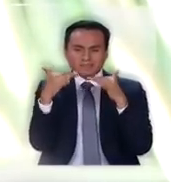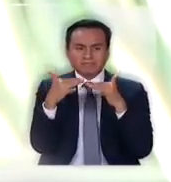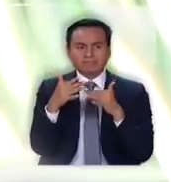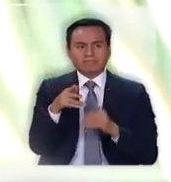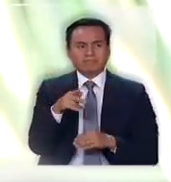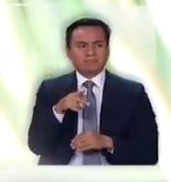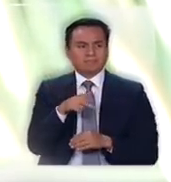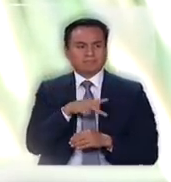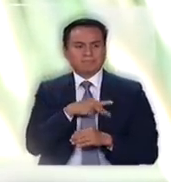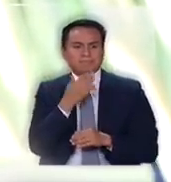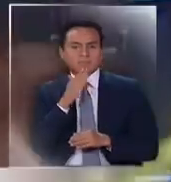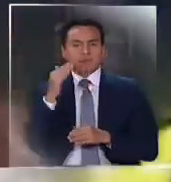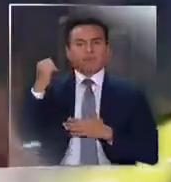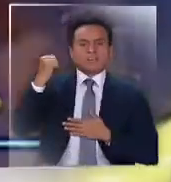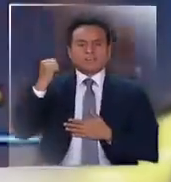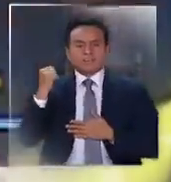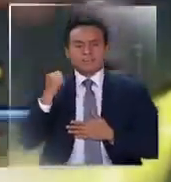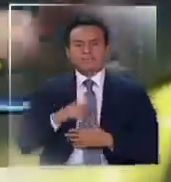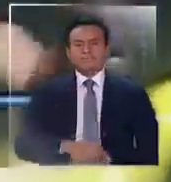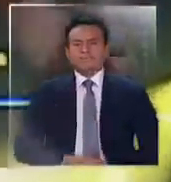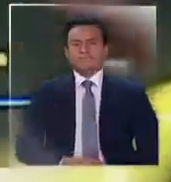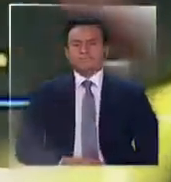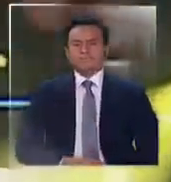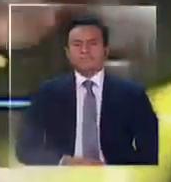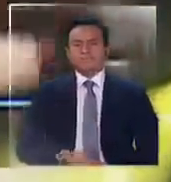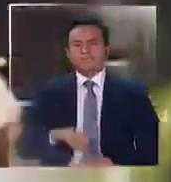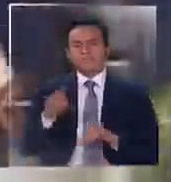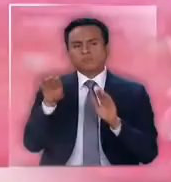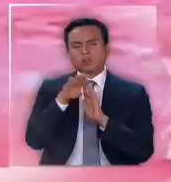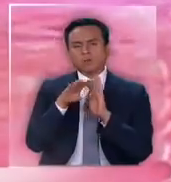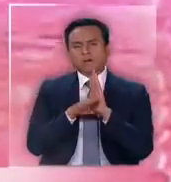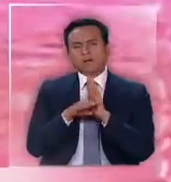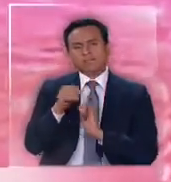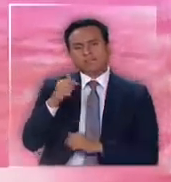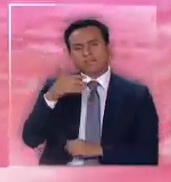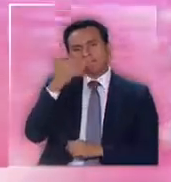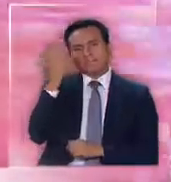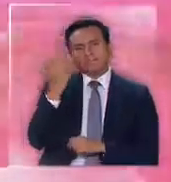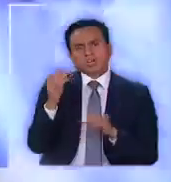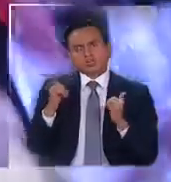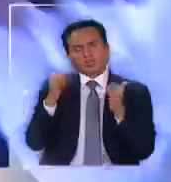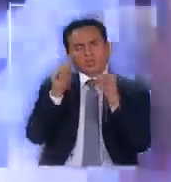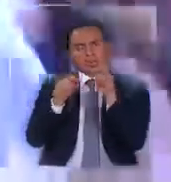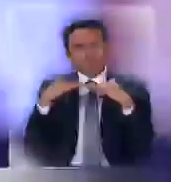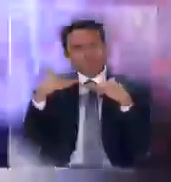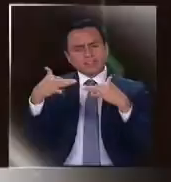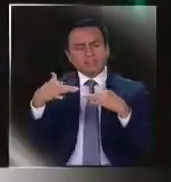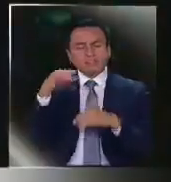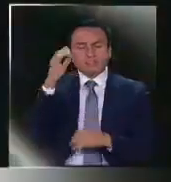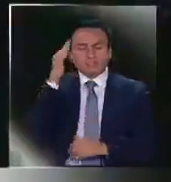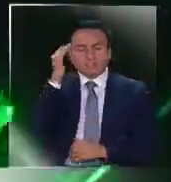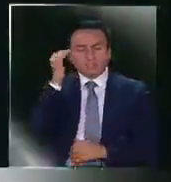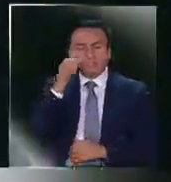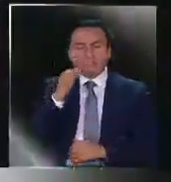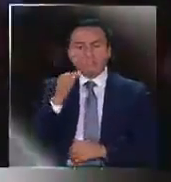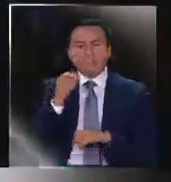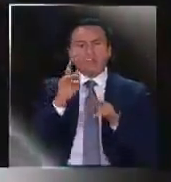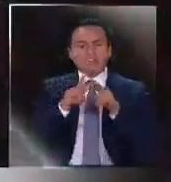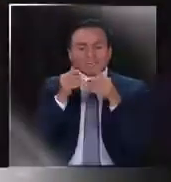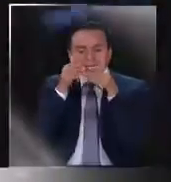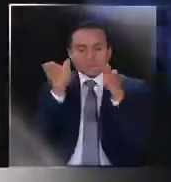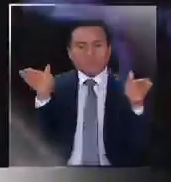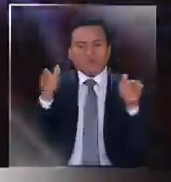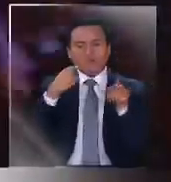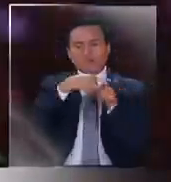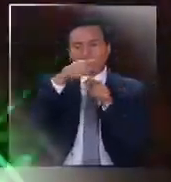estaba premiando a los mejores bailarines. No solo fue un programa de talentos que entretuvo a la audiencia. Sin saberlo, estos jóvenes abrieron las